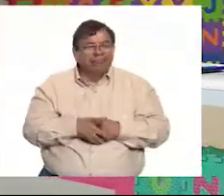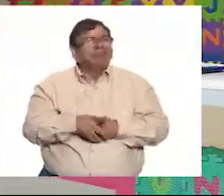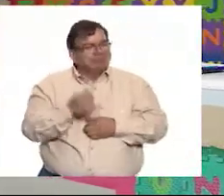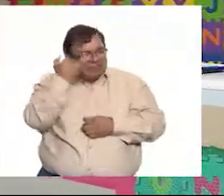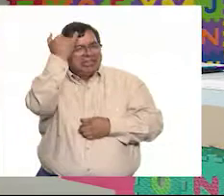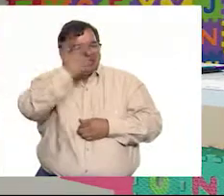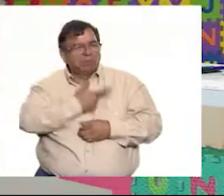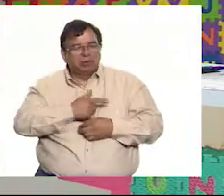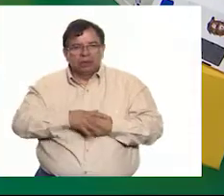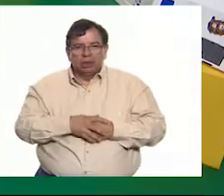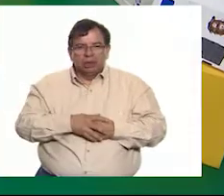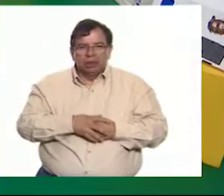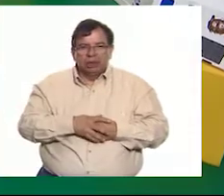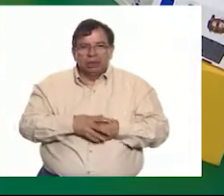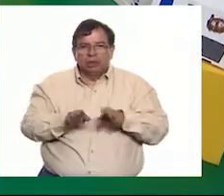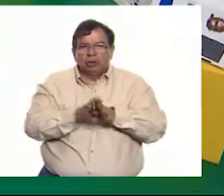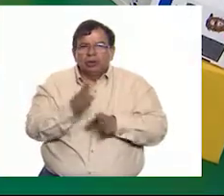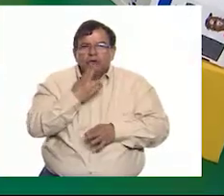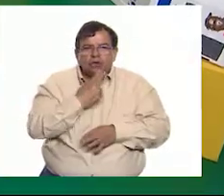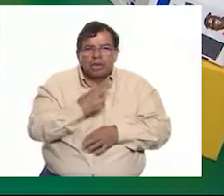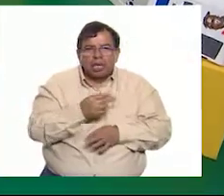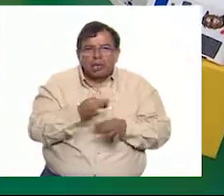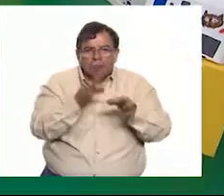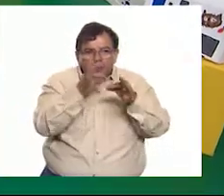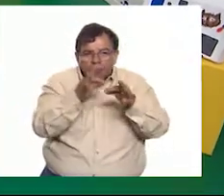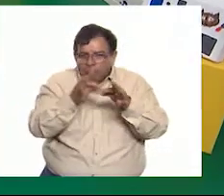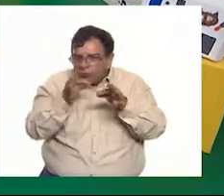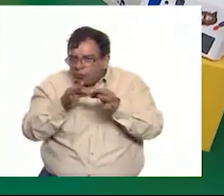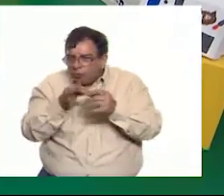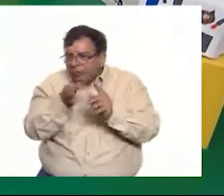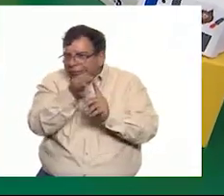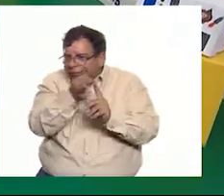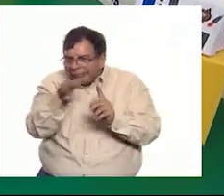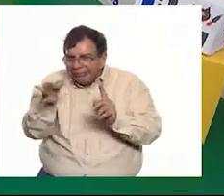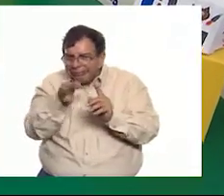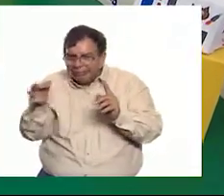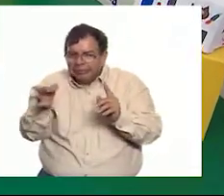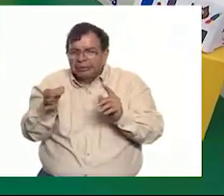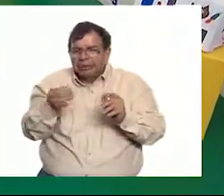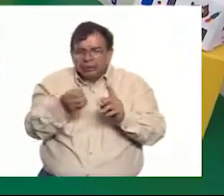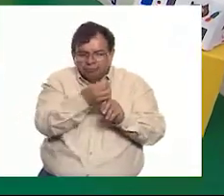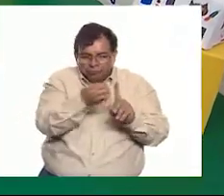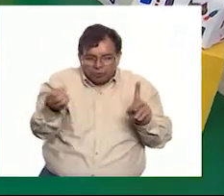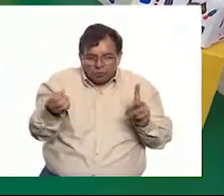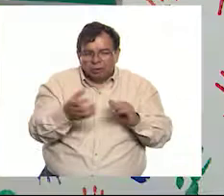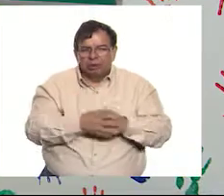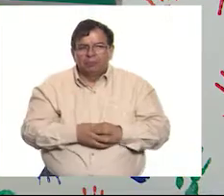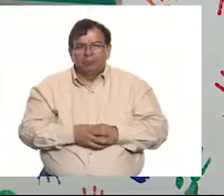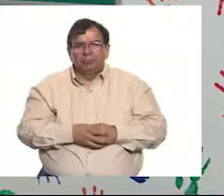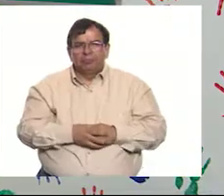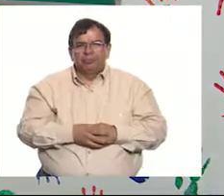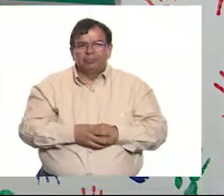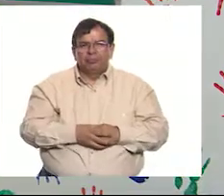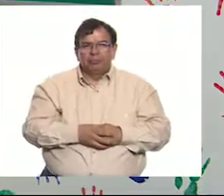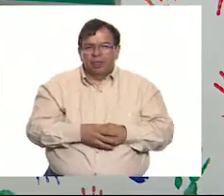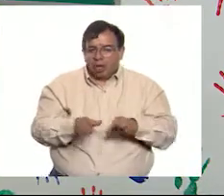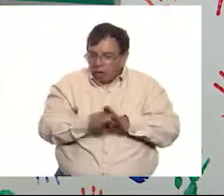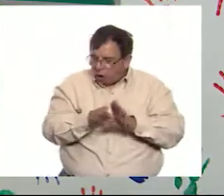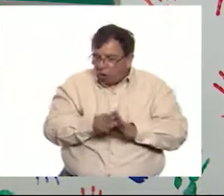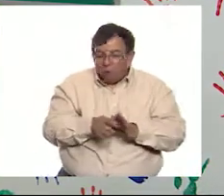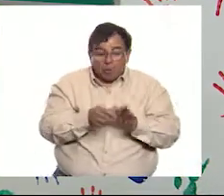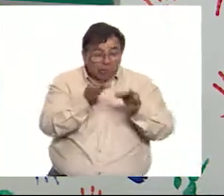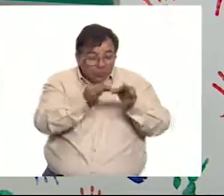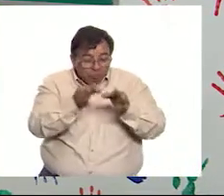idea. Y todo es a partir de los puntos, de las líneas y de los patrones que estuvimos revisando el día de hoy. Esas sucesiones pues de puntos,